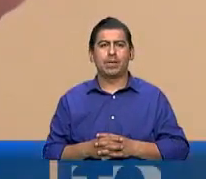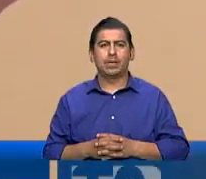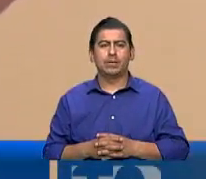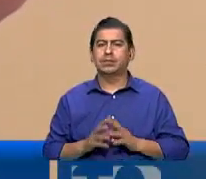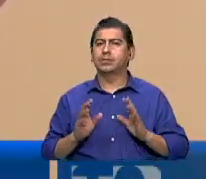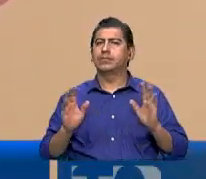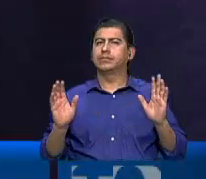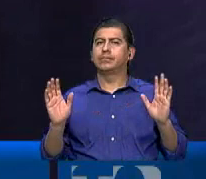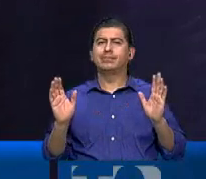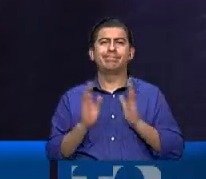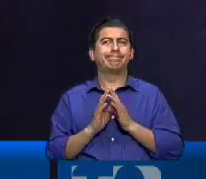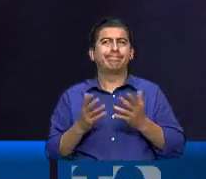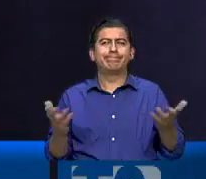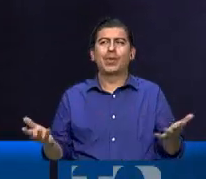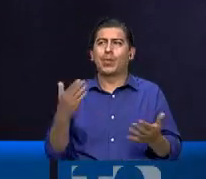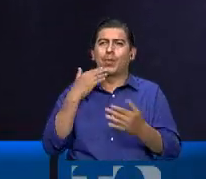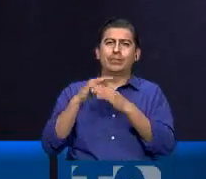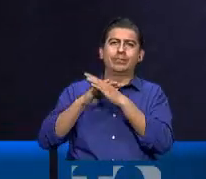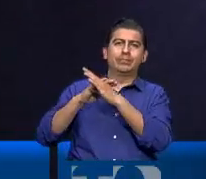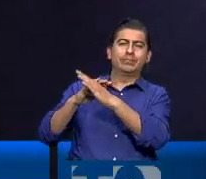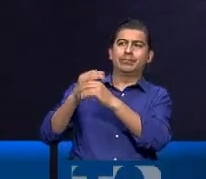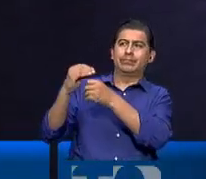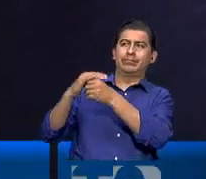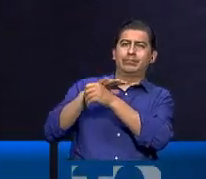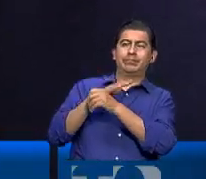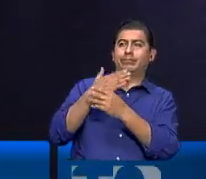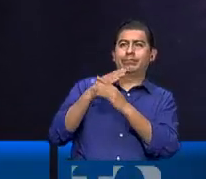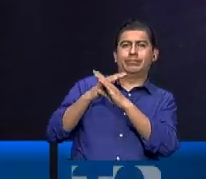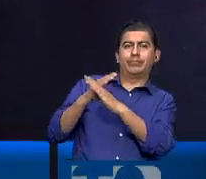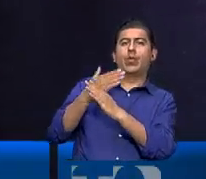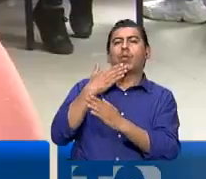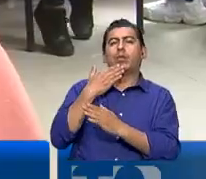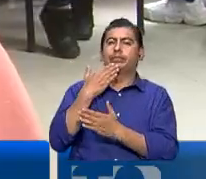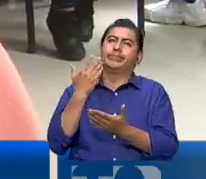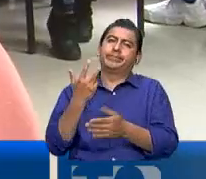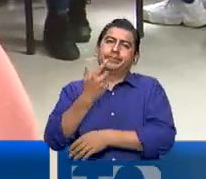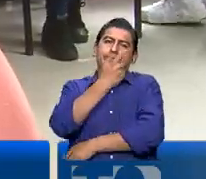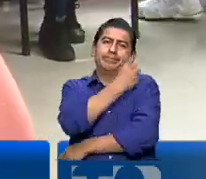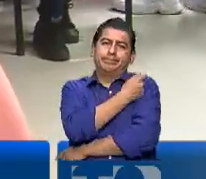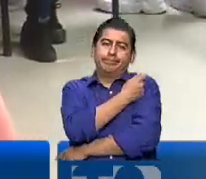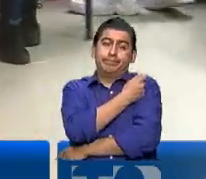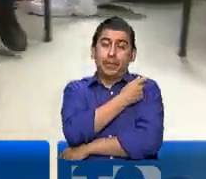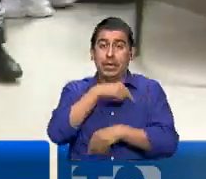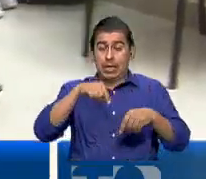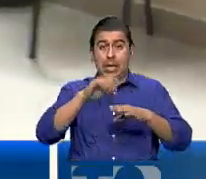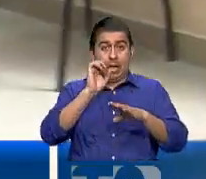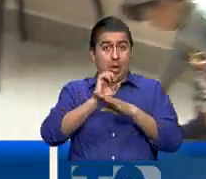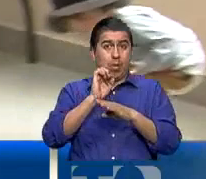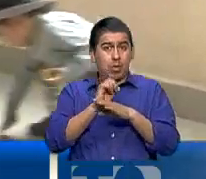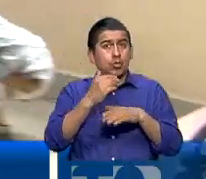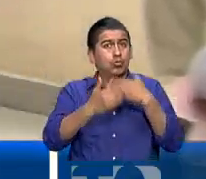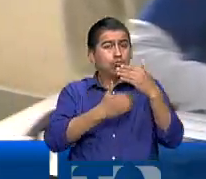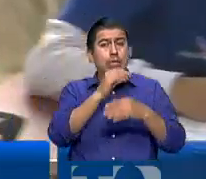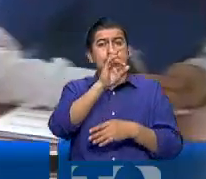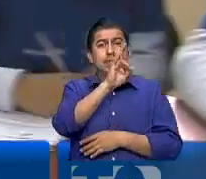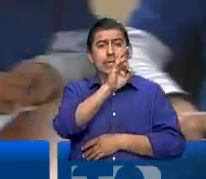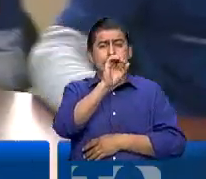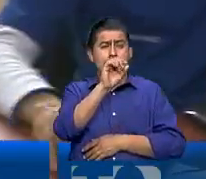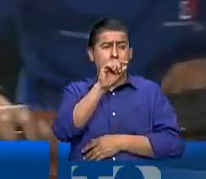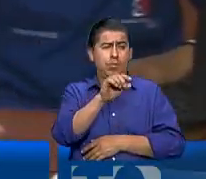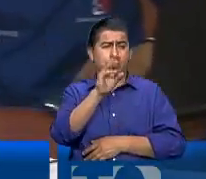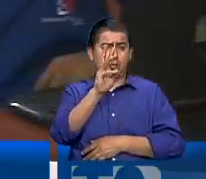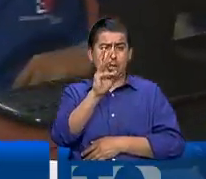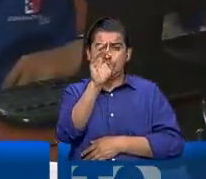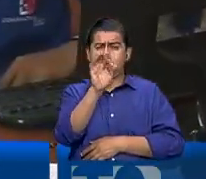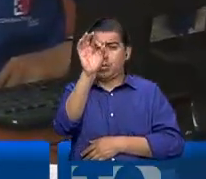Es la única herramienta que realmente puede protegernos contra la pandemia. Un proceso de vacunación que en el país al momento alcanza al